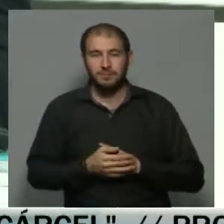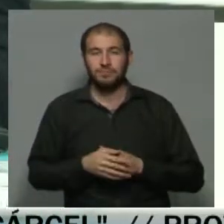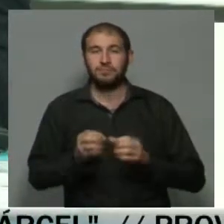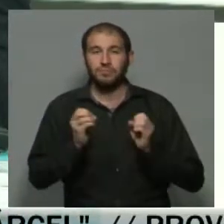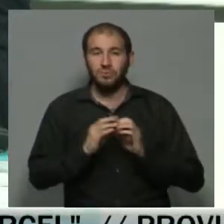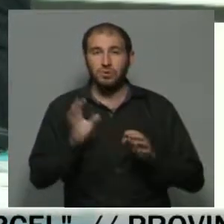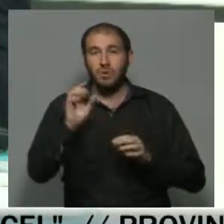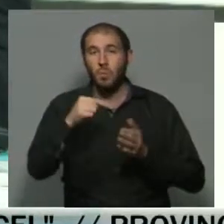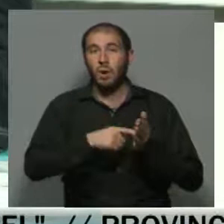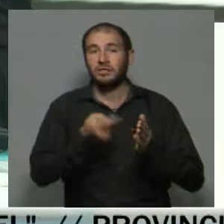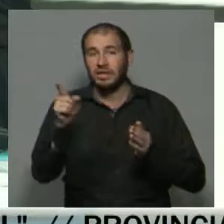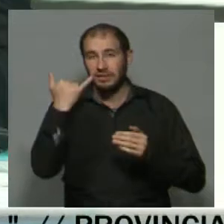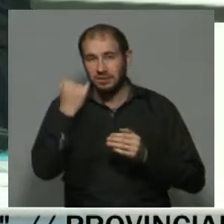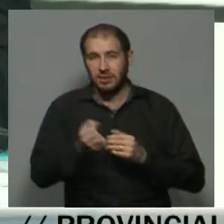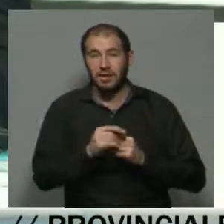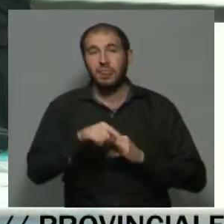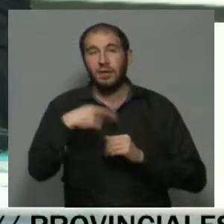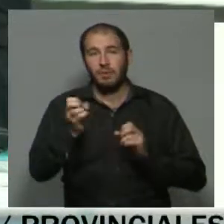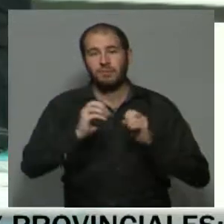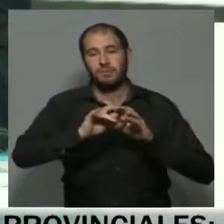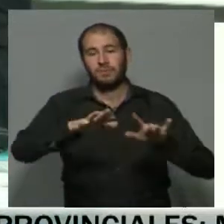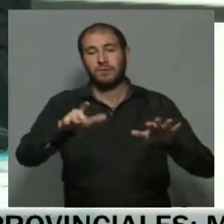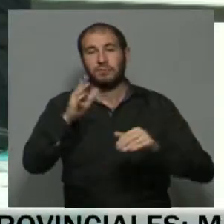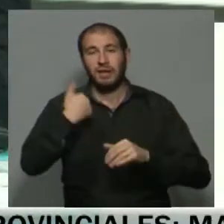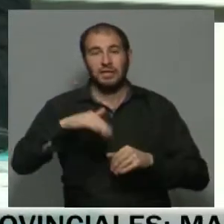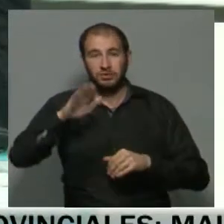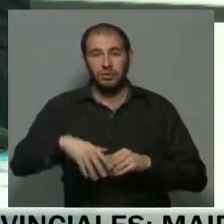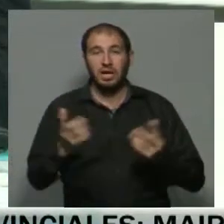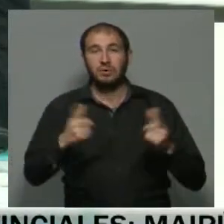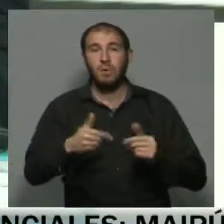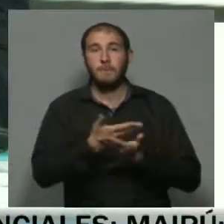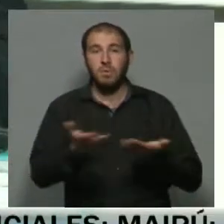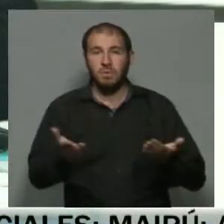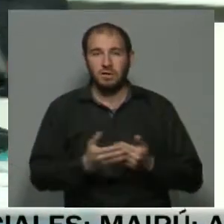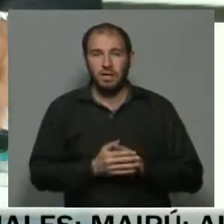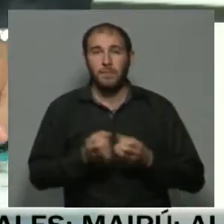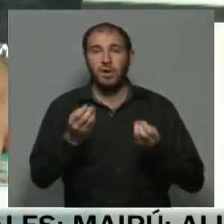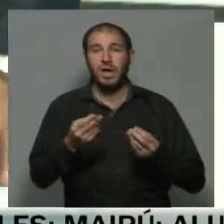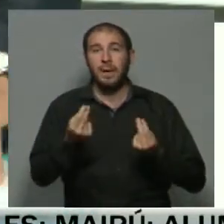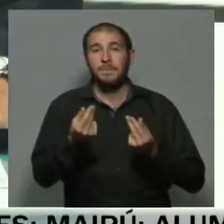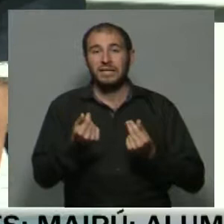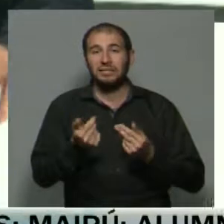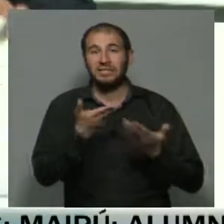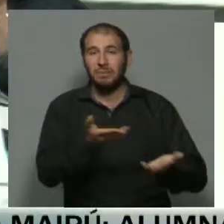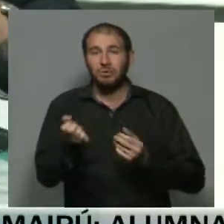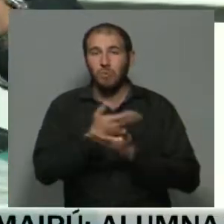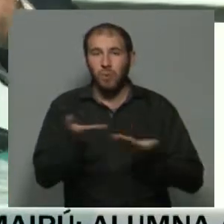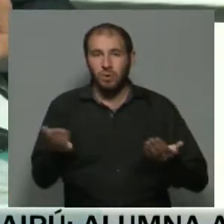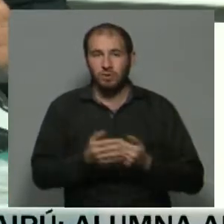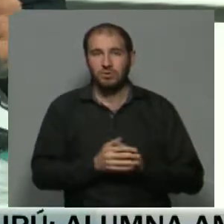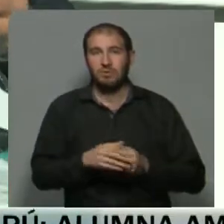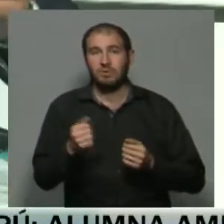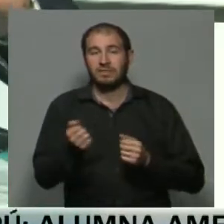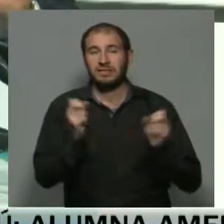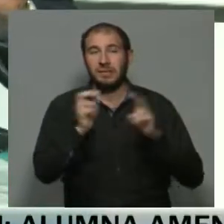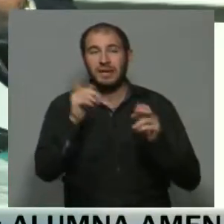ya en la provincia de Buenos Aires, que después se va a hacer extensivo a todo el país, las audiencias públicas por las tarifas de servicios públicos, fundamentalmente